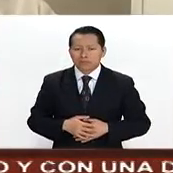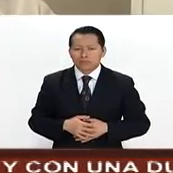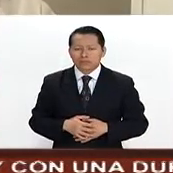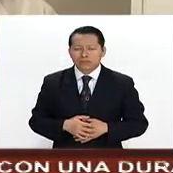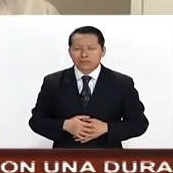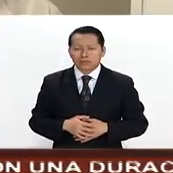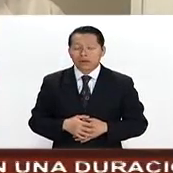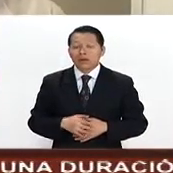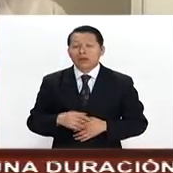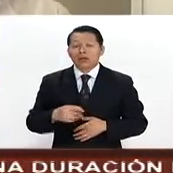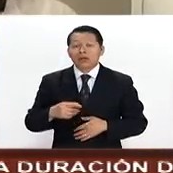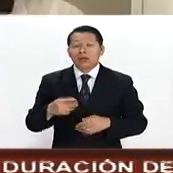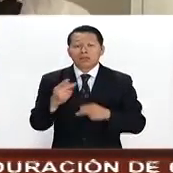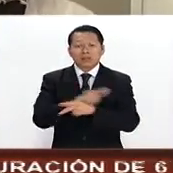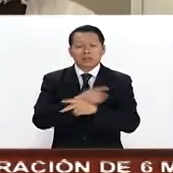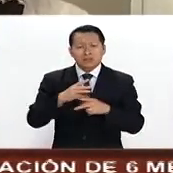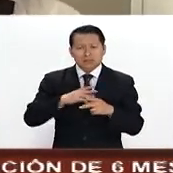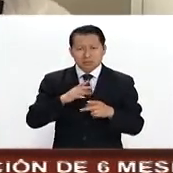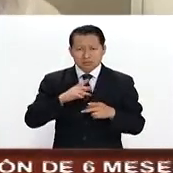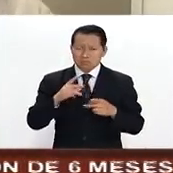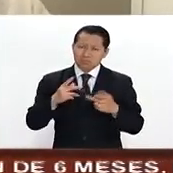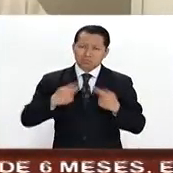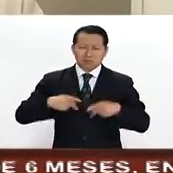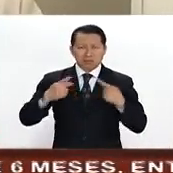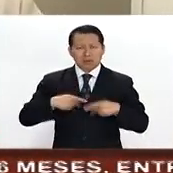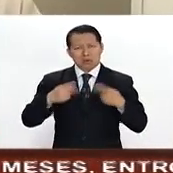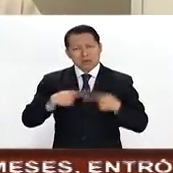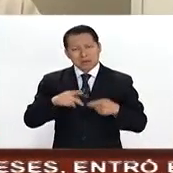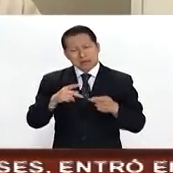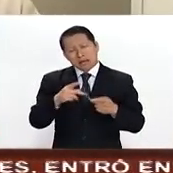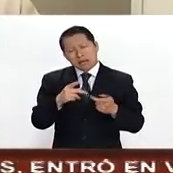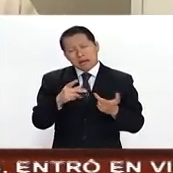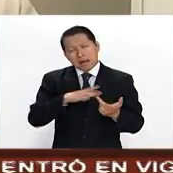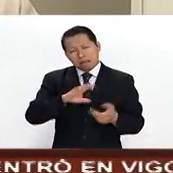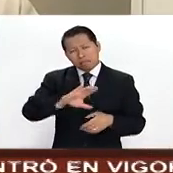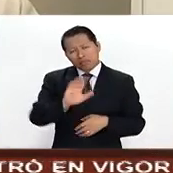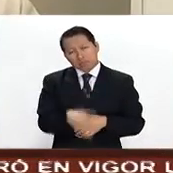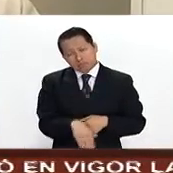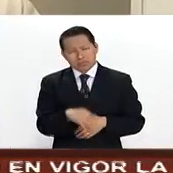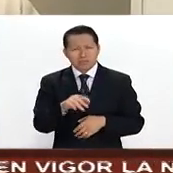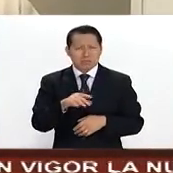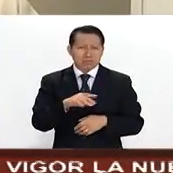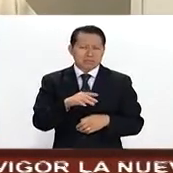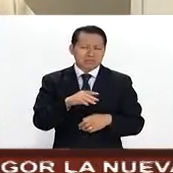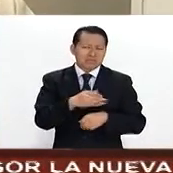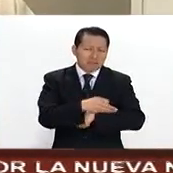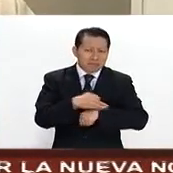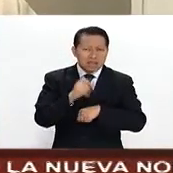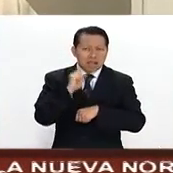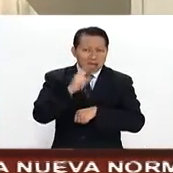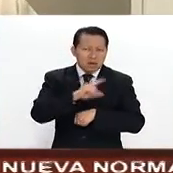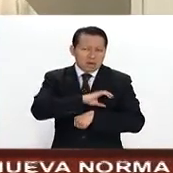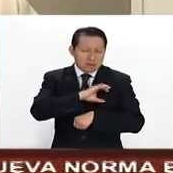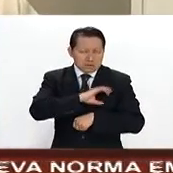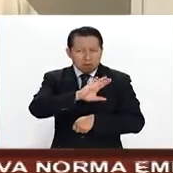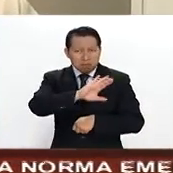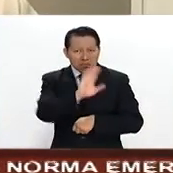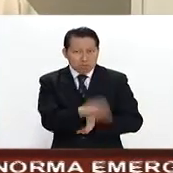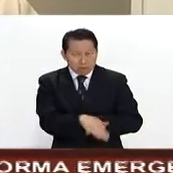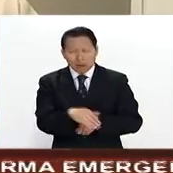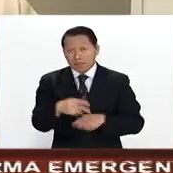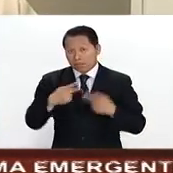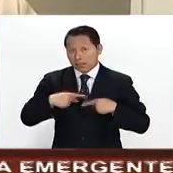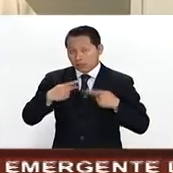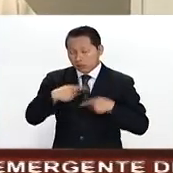Cuando nosotros enfrentamos una situación de pérdida o una situación dolorosa como seres humanos, es un evento trágico no solo para la persona,